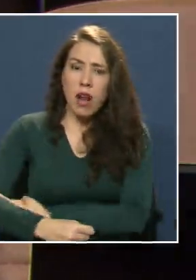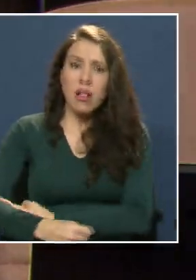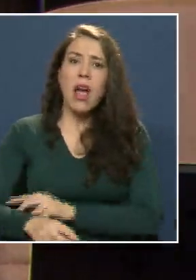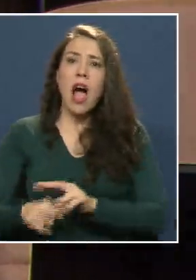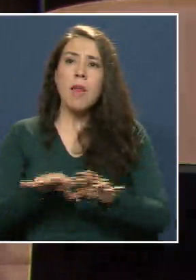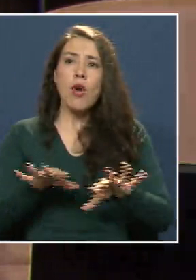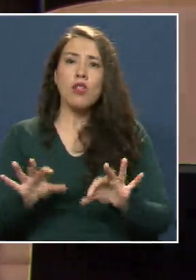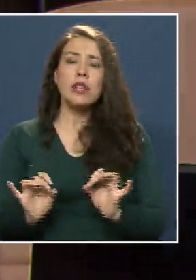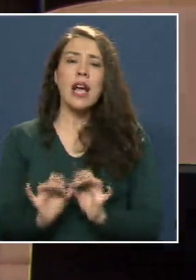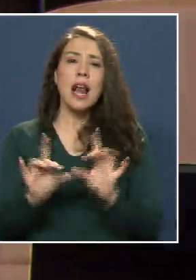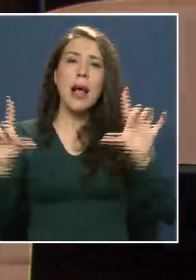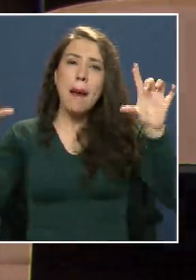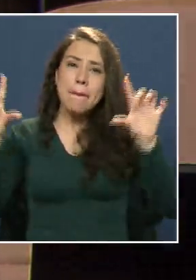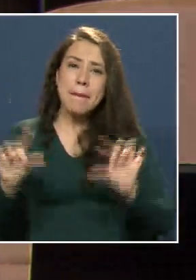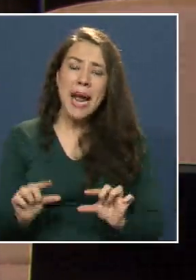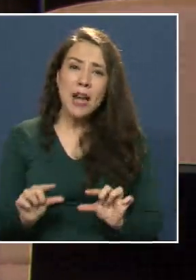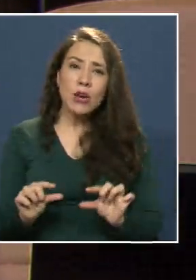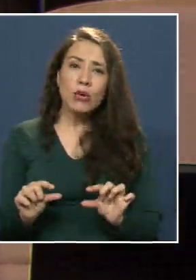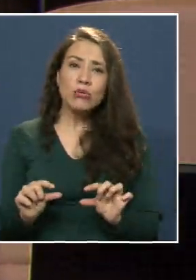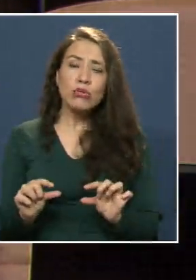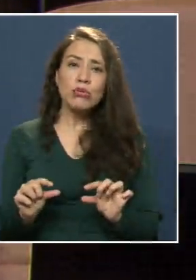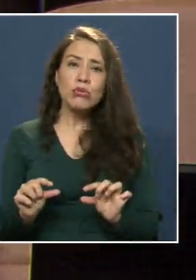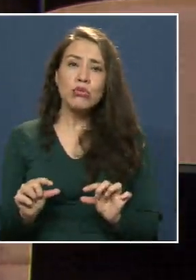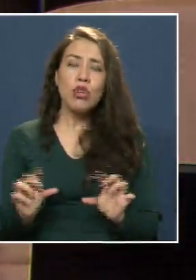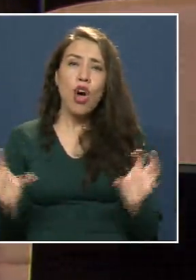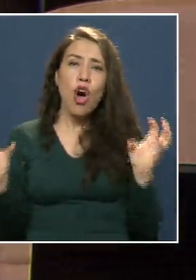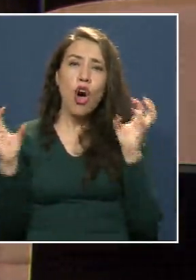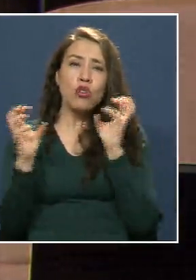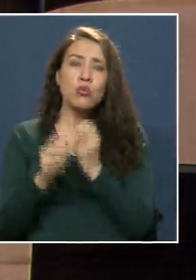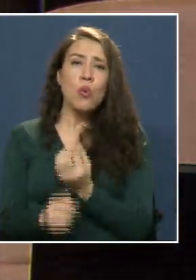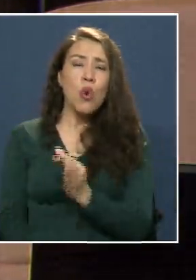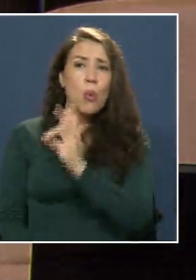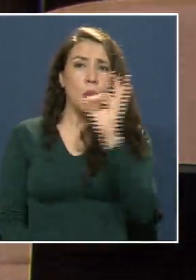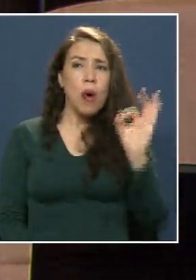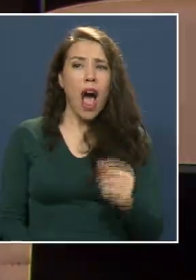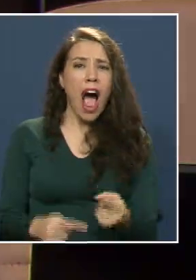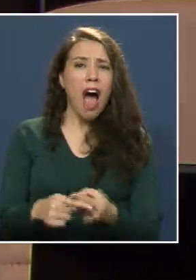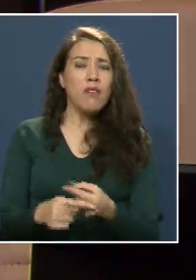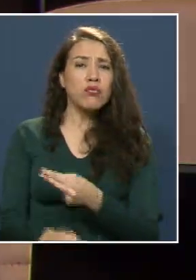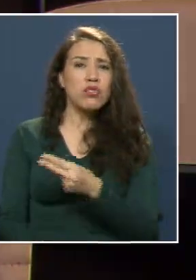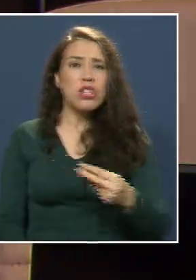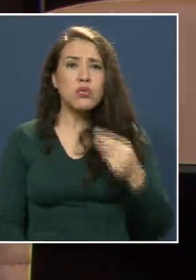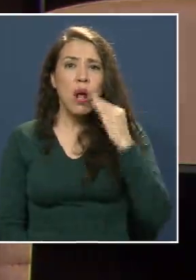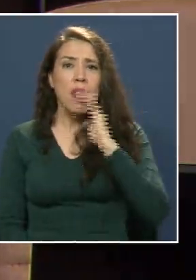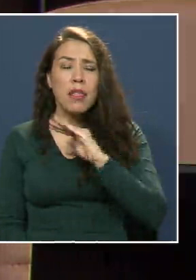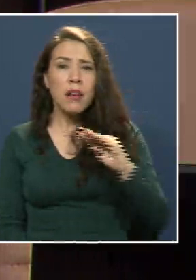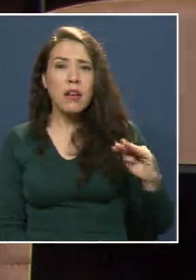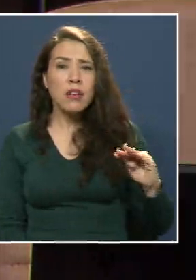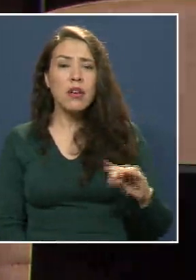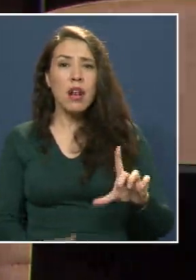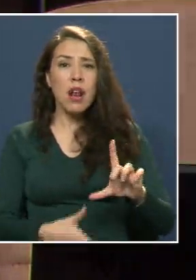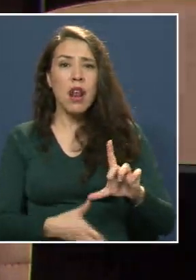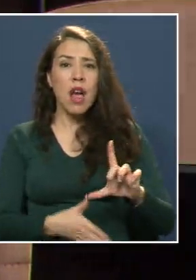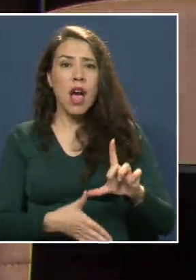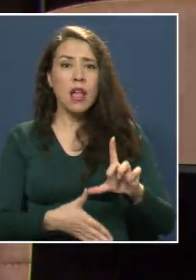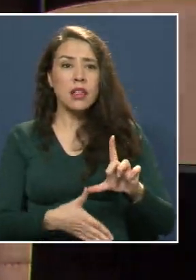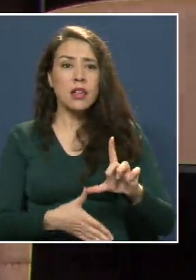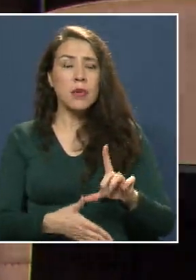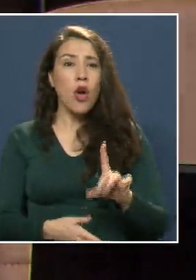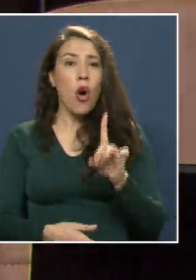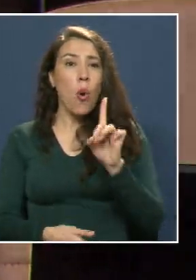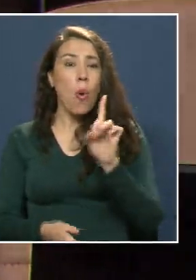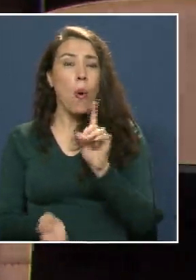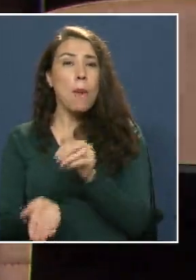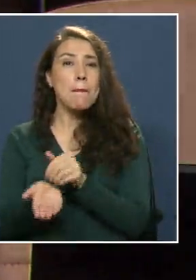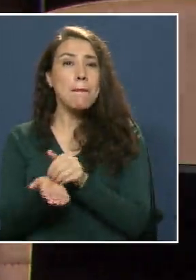medidas eficaces que reduzcan de una vez por todas las oscuras cifras de abuso sexual infantil, donde en América Latina al menos